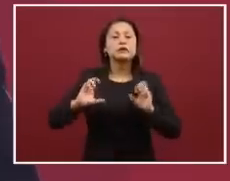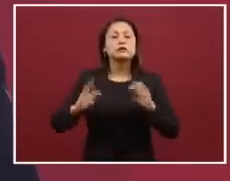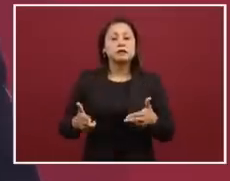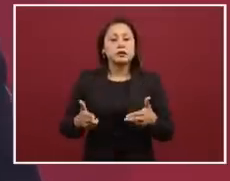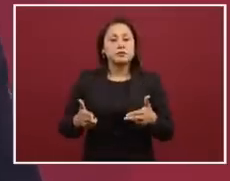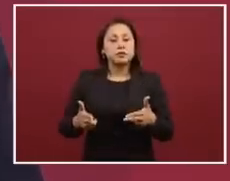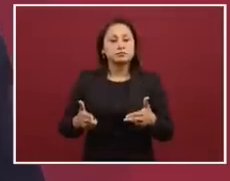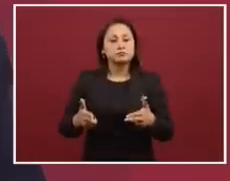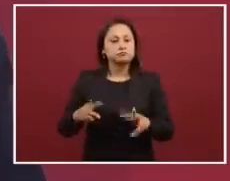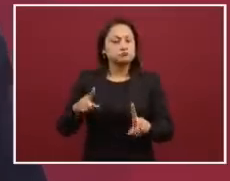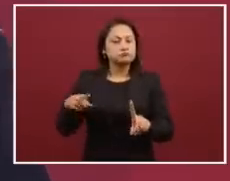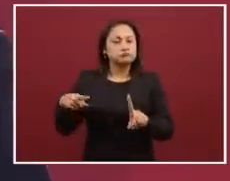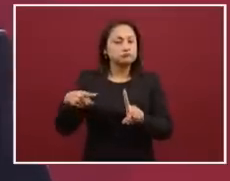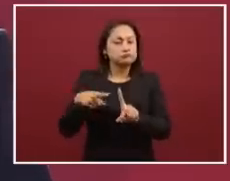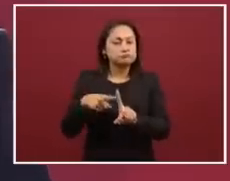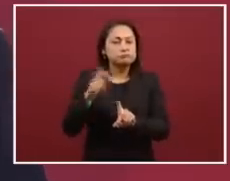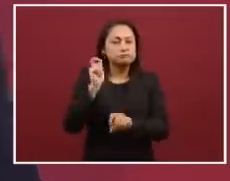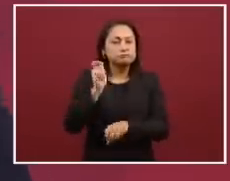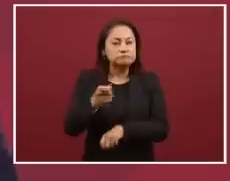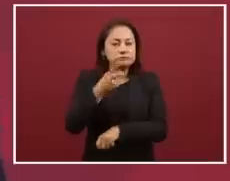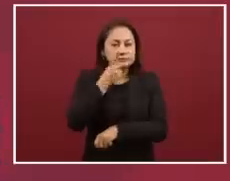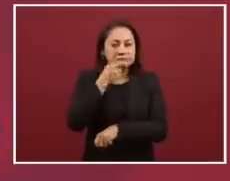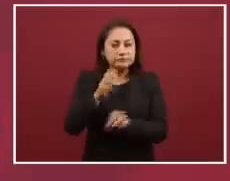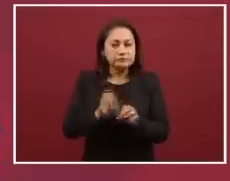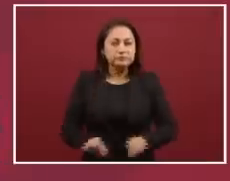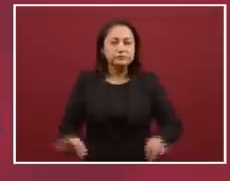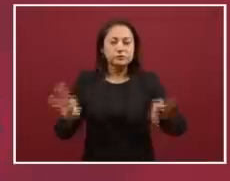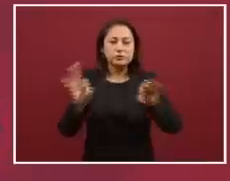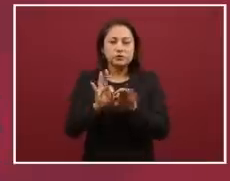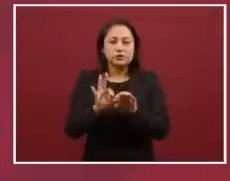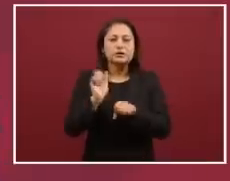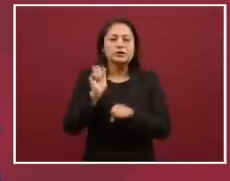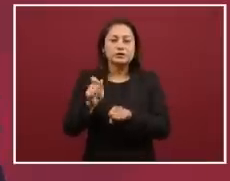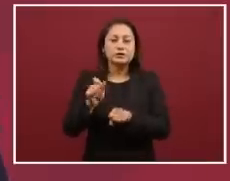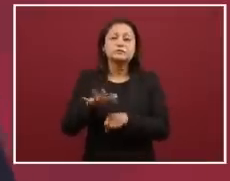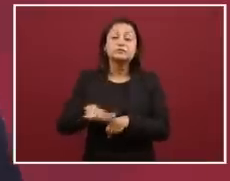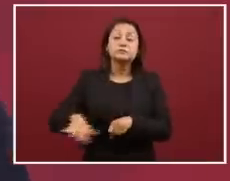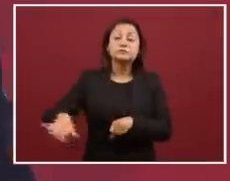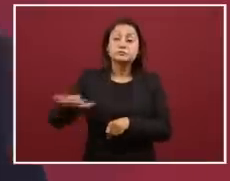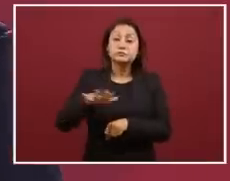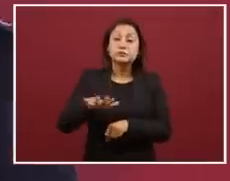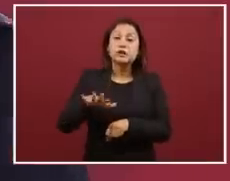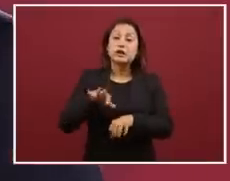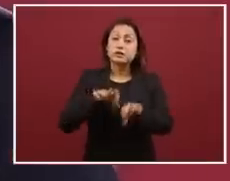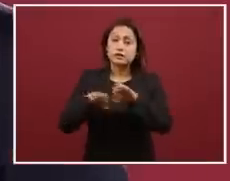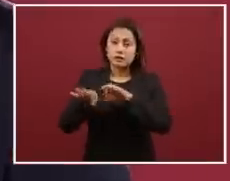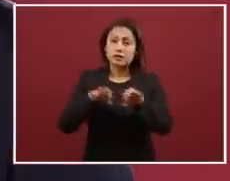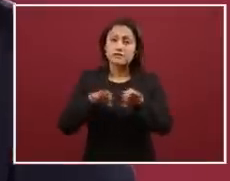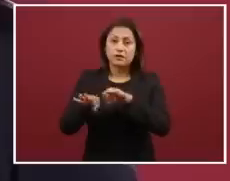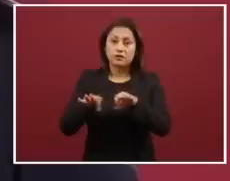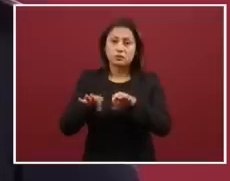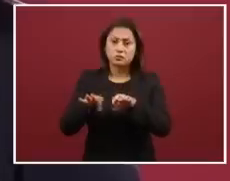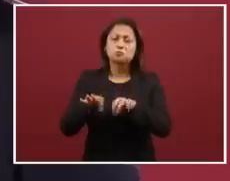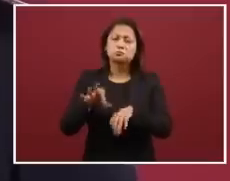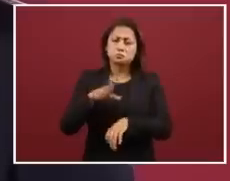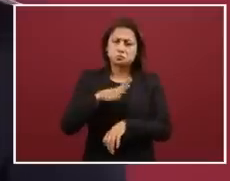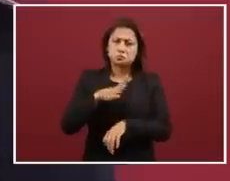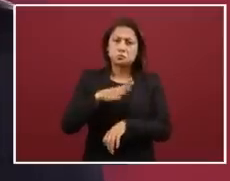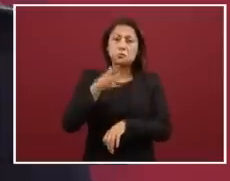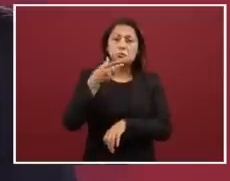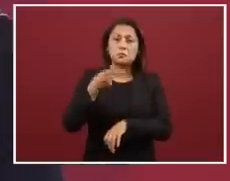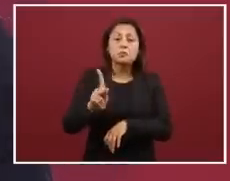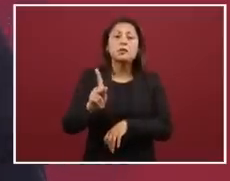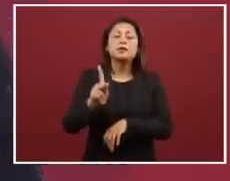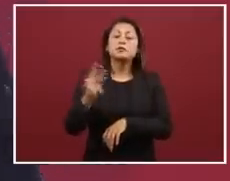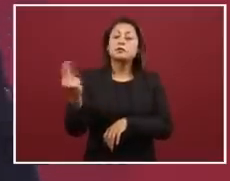que el que haya trabajo requiere también mano de obra. Y sabemos